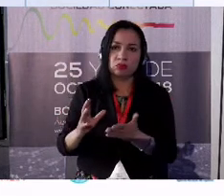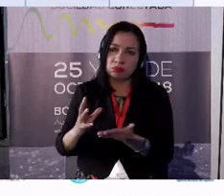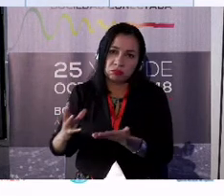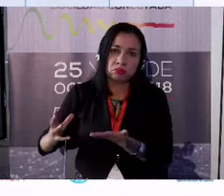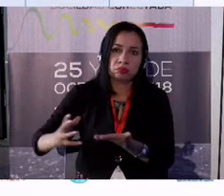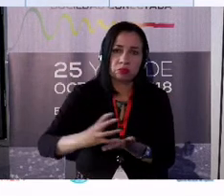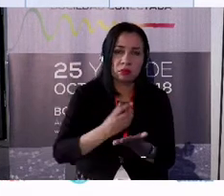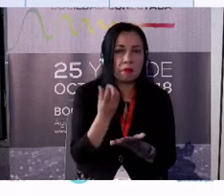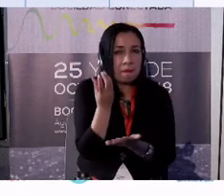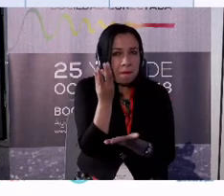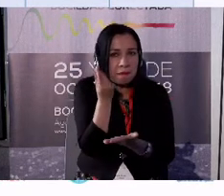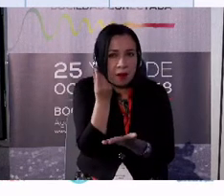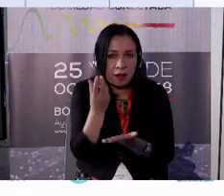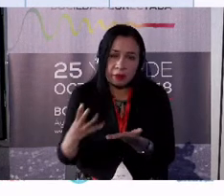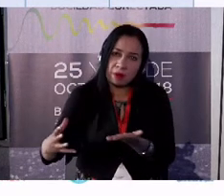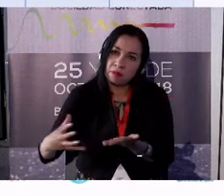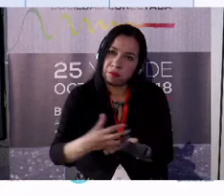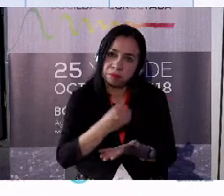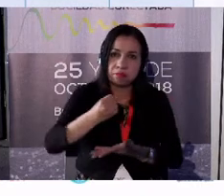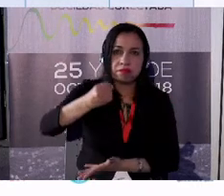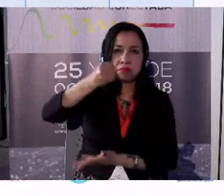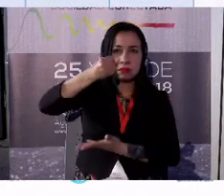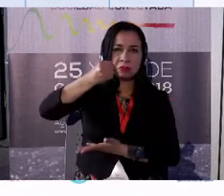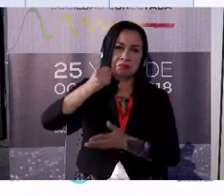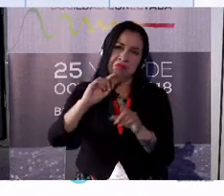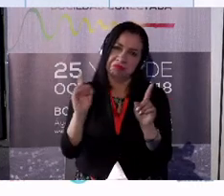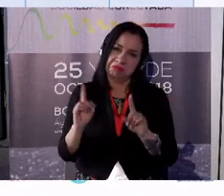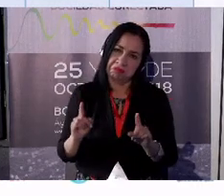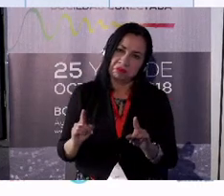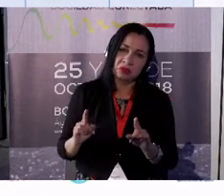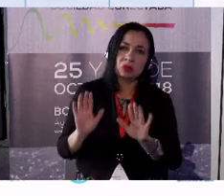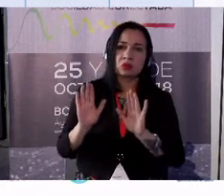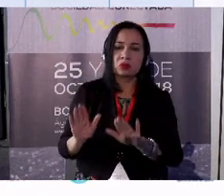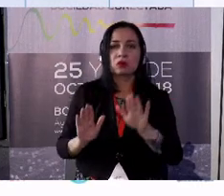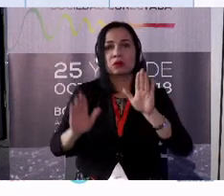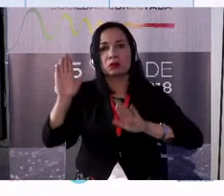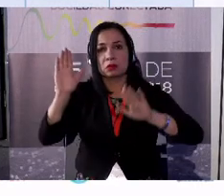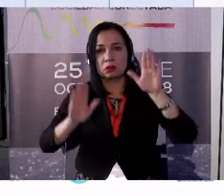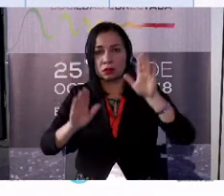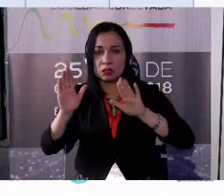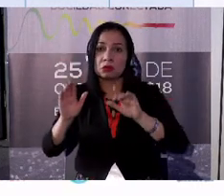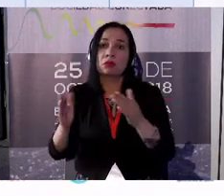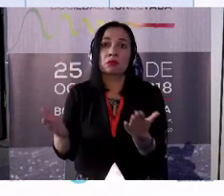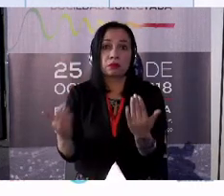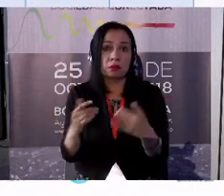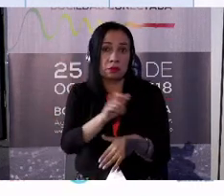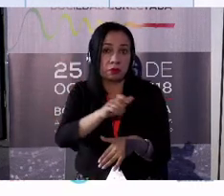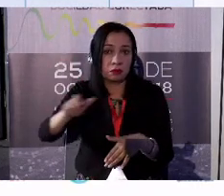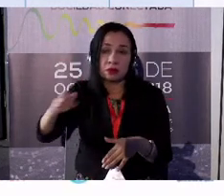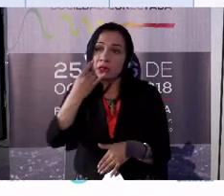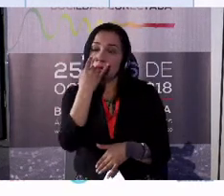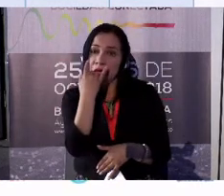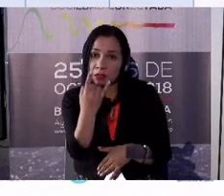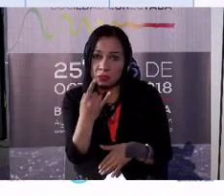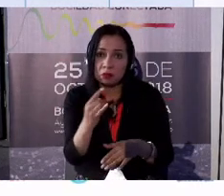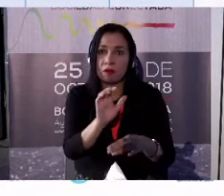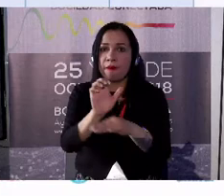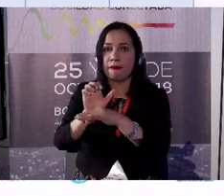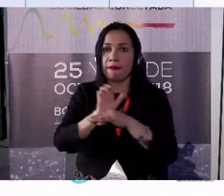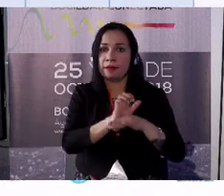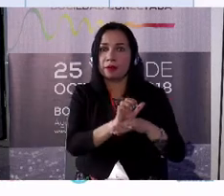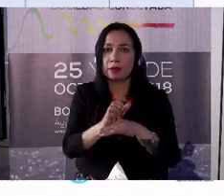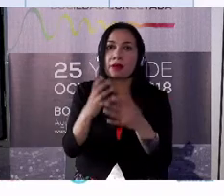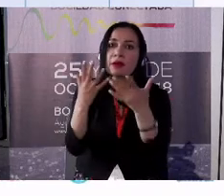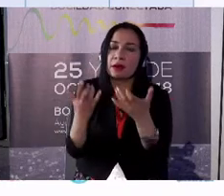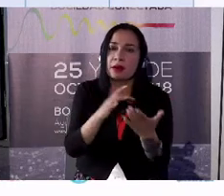tanto dinero en una subasta, aunque la subasta pues atrajo una gran cantidad de interés y una gran cantidad